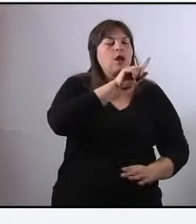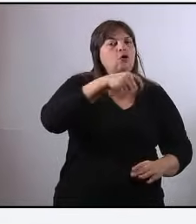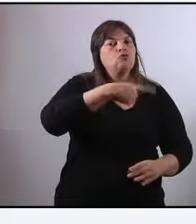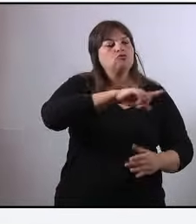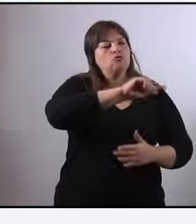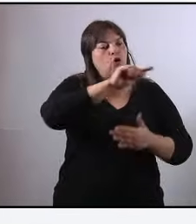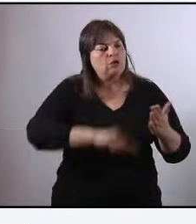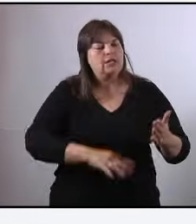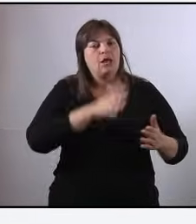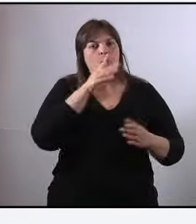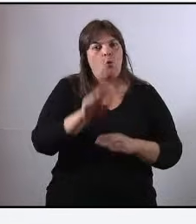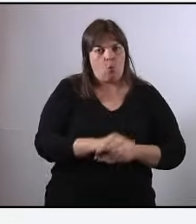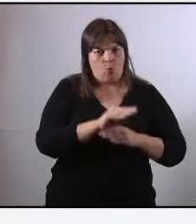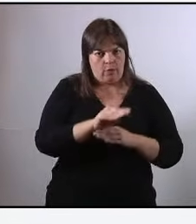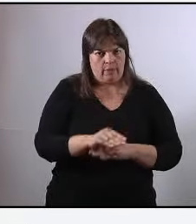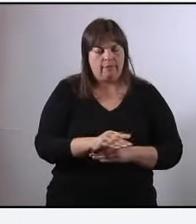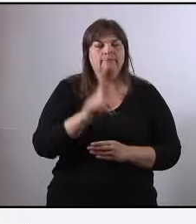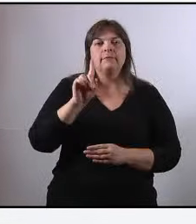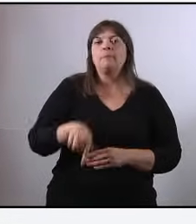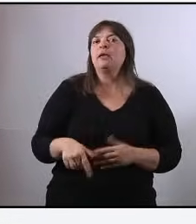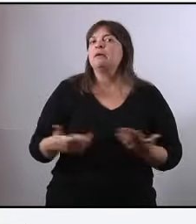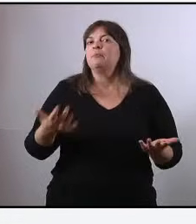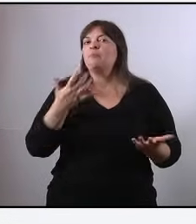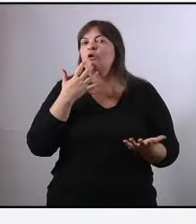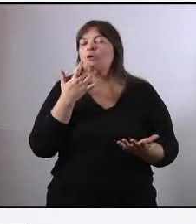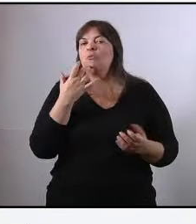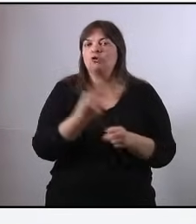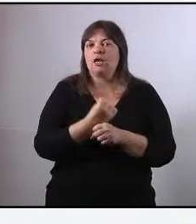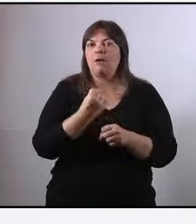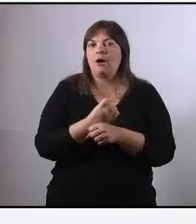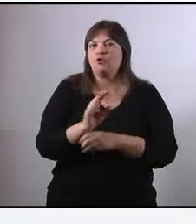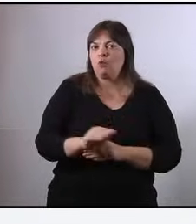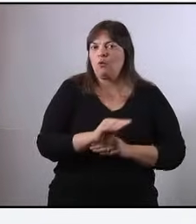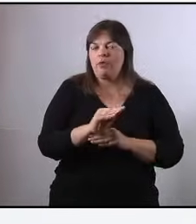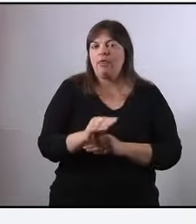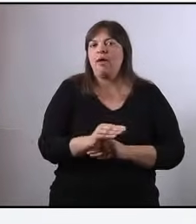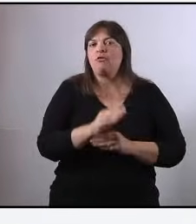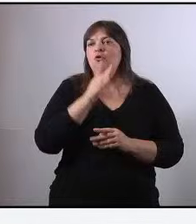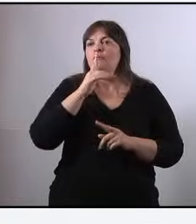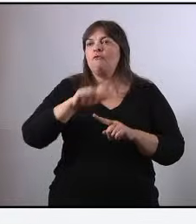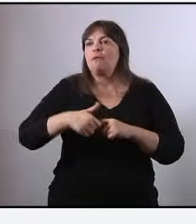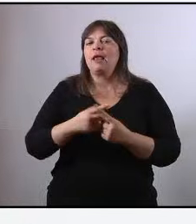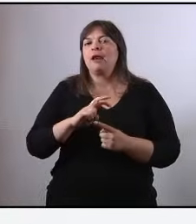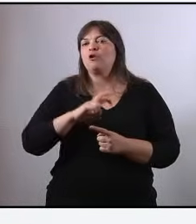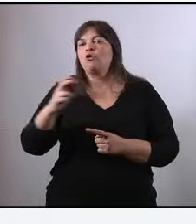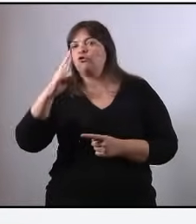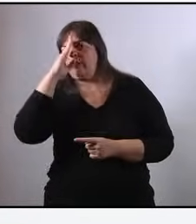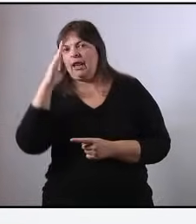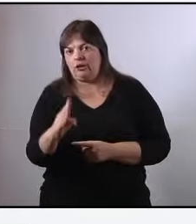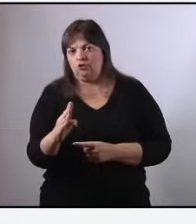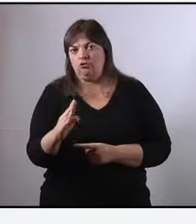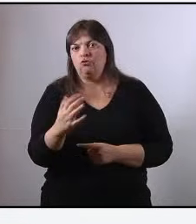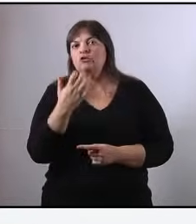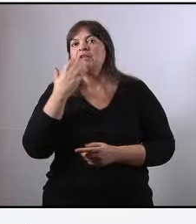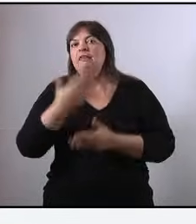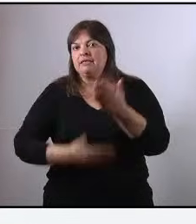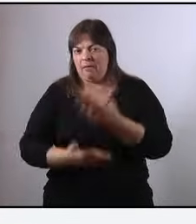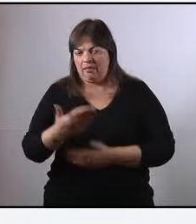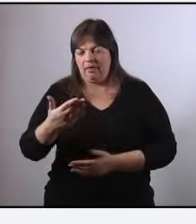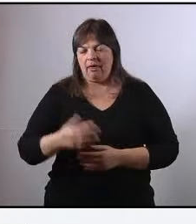ellos. También a quienes ejercen labores de cuidado de otros familiares directos cuando tengan